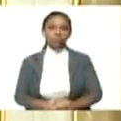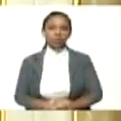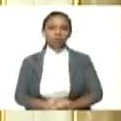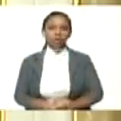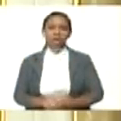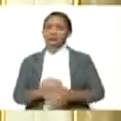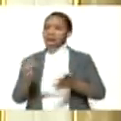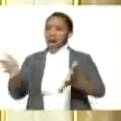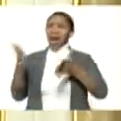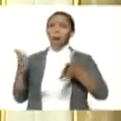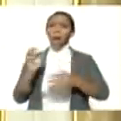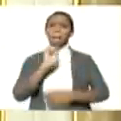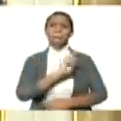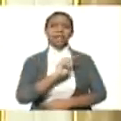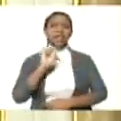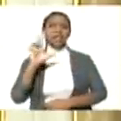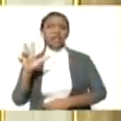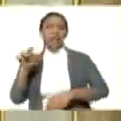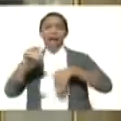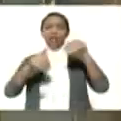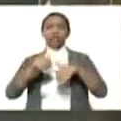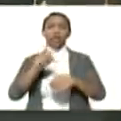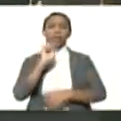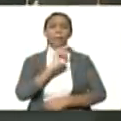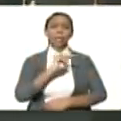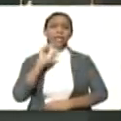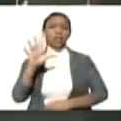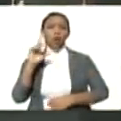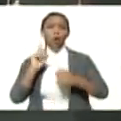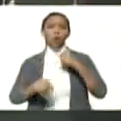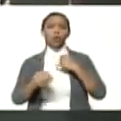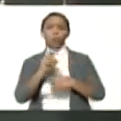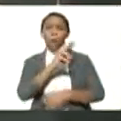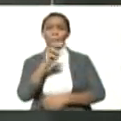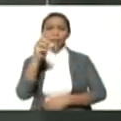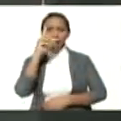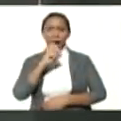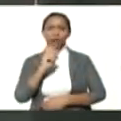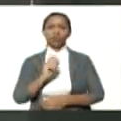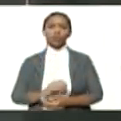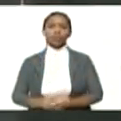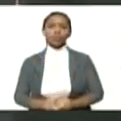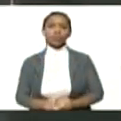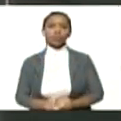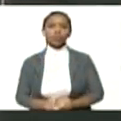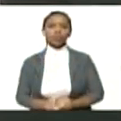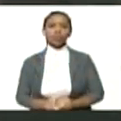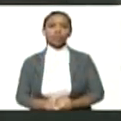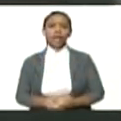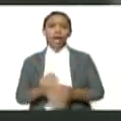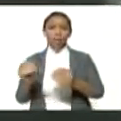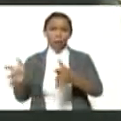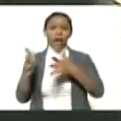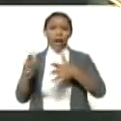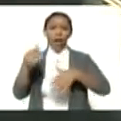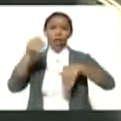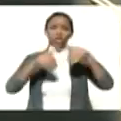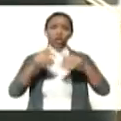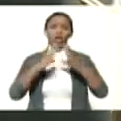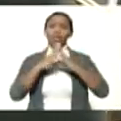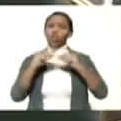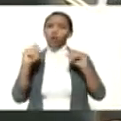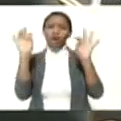Hemos ganado 23 elecciones de 25 en los últimos 20 años. Hemos ganado elecciones de todo